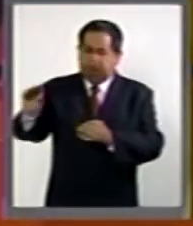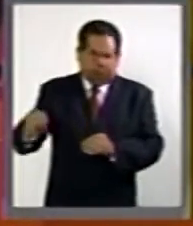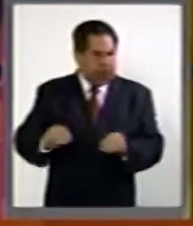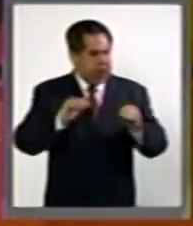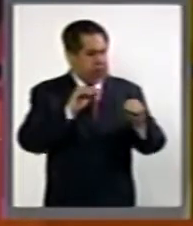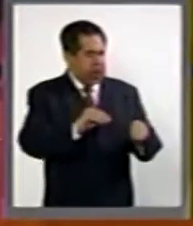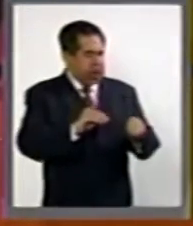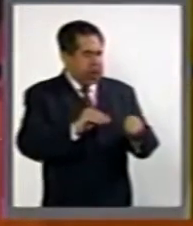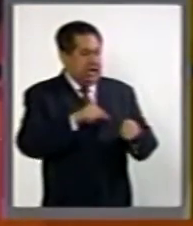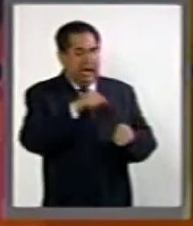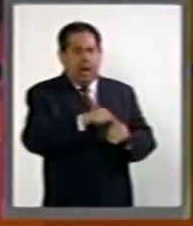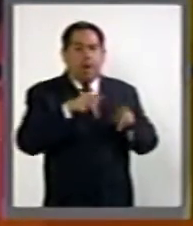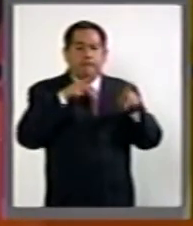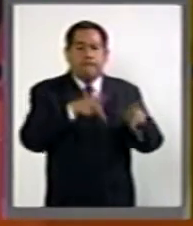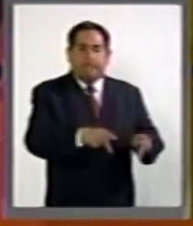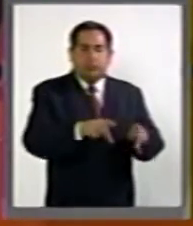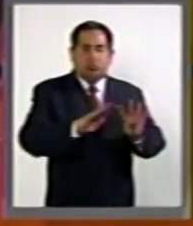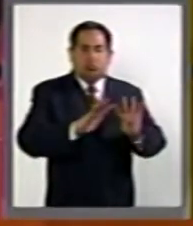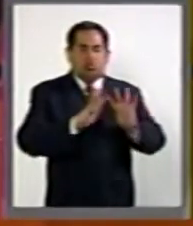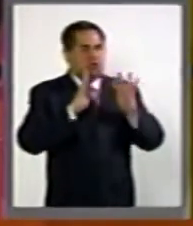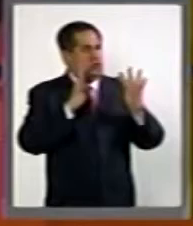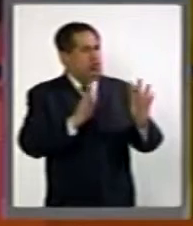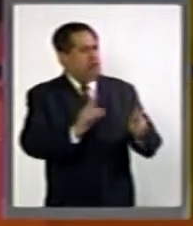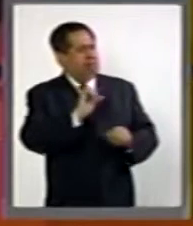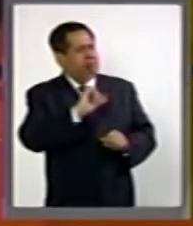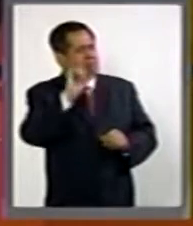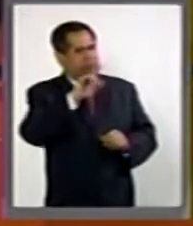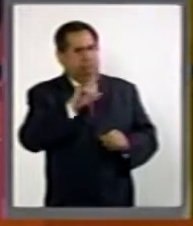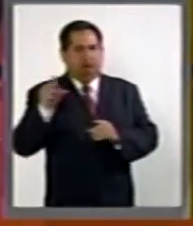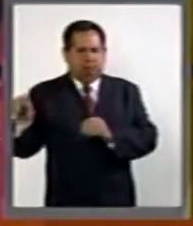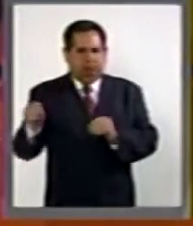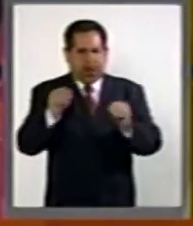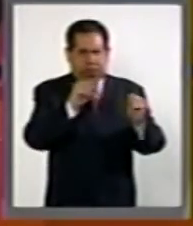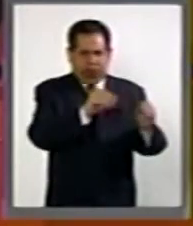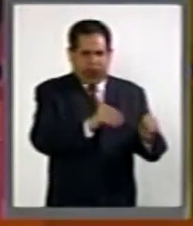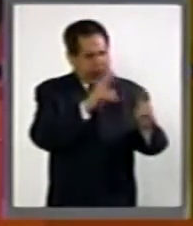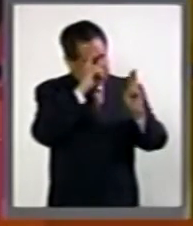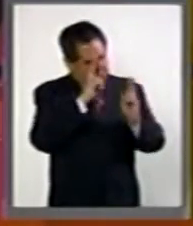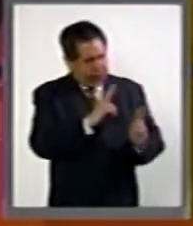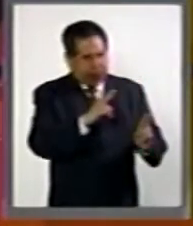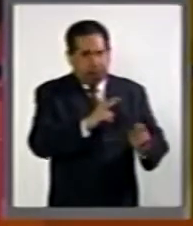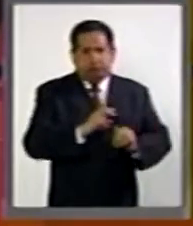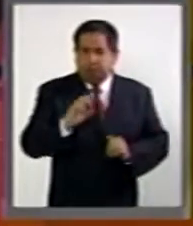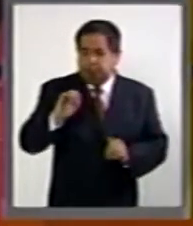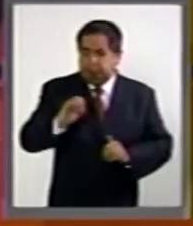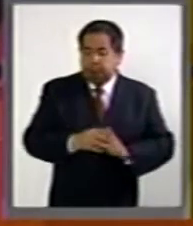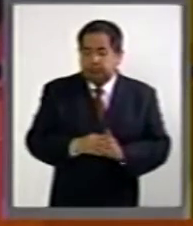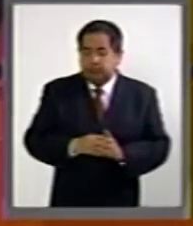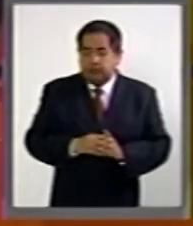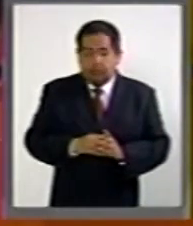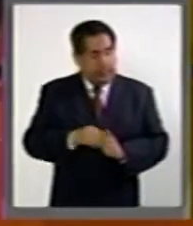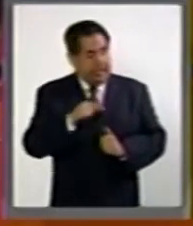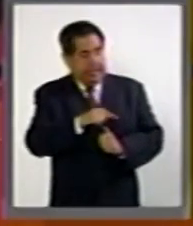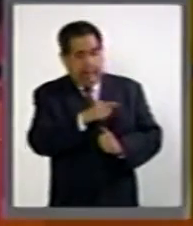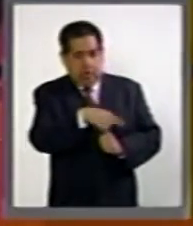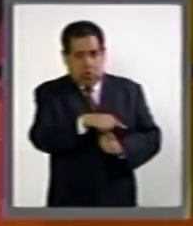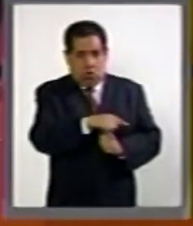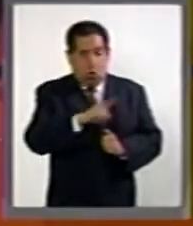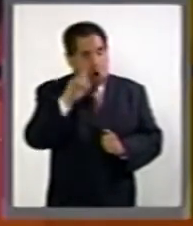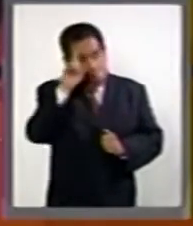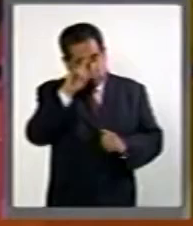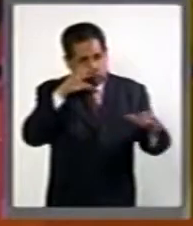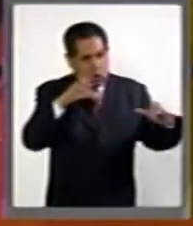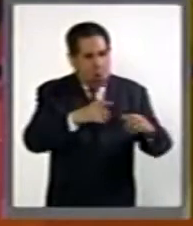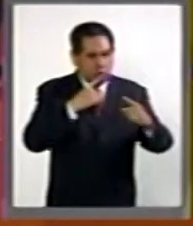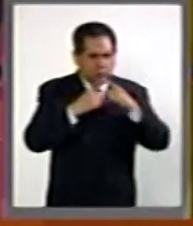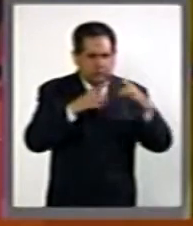un espacio en la rotonda de los personajes ilustres. El Consejo Consultivo de la Rotonda